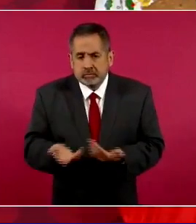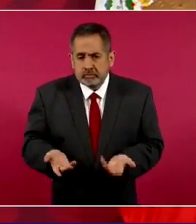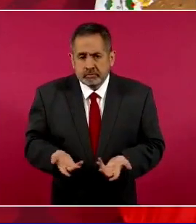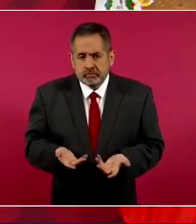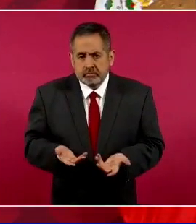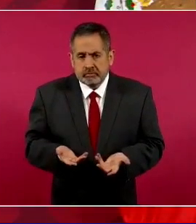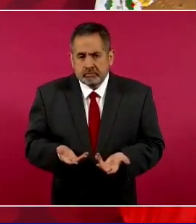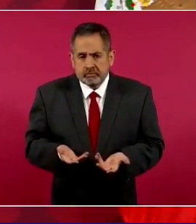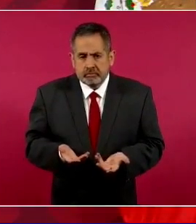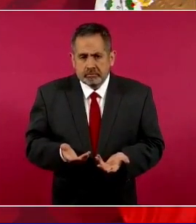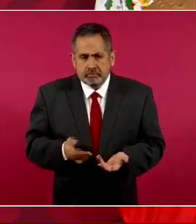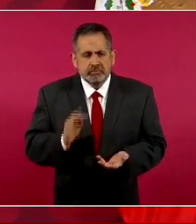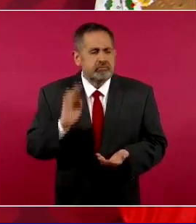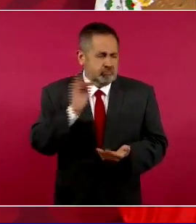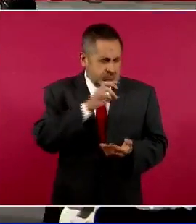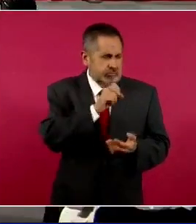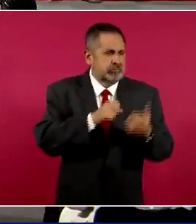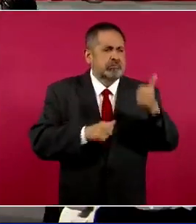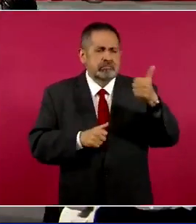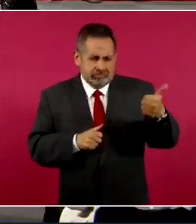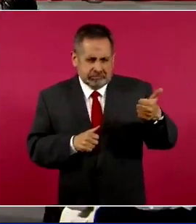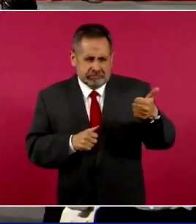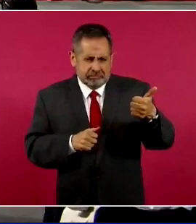y 6 de estas,